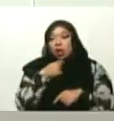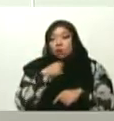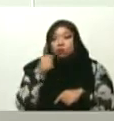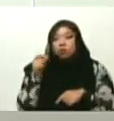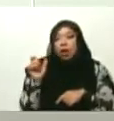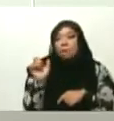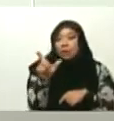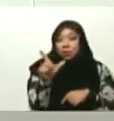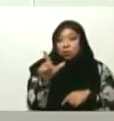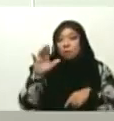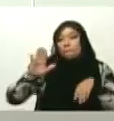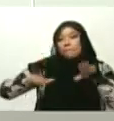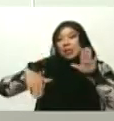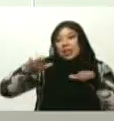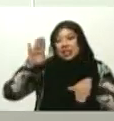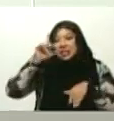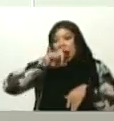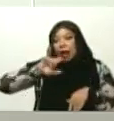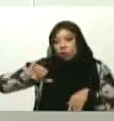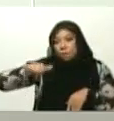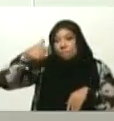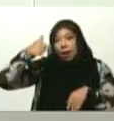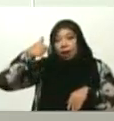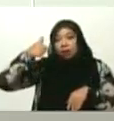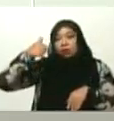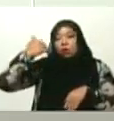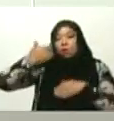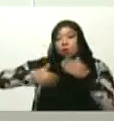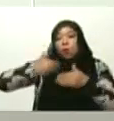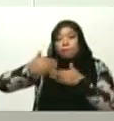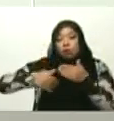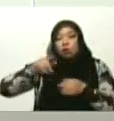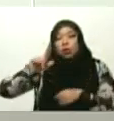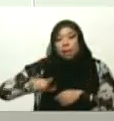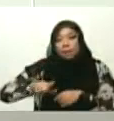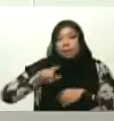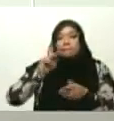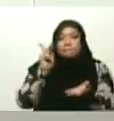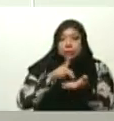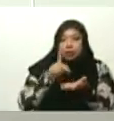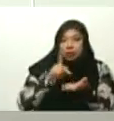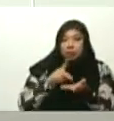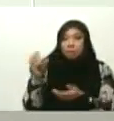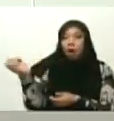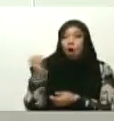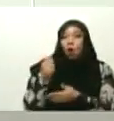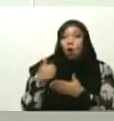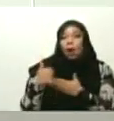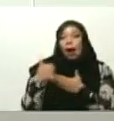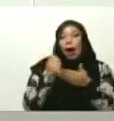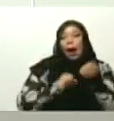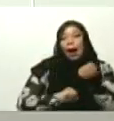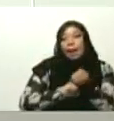puede participar postulándose o postulando a otro. Es la información y con ella vamos a retornar el contacto.